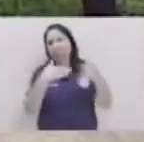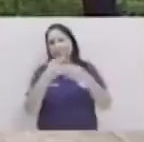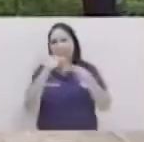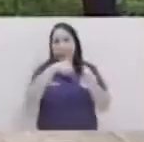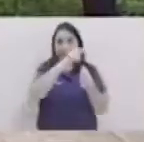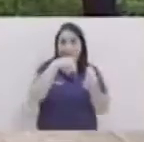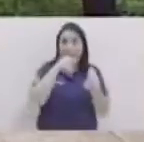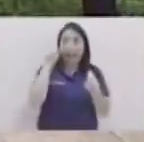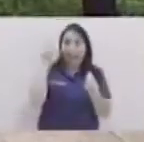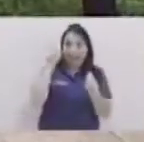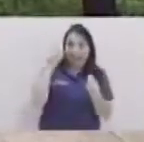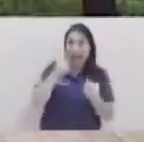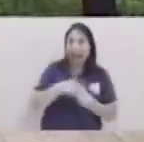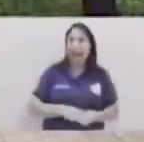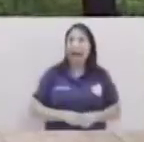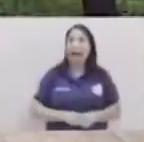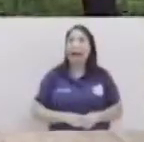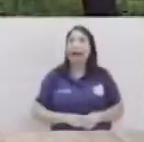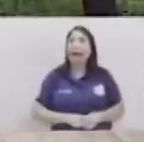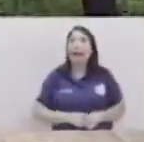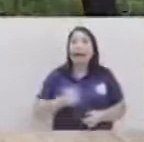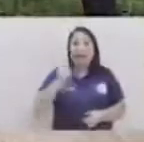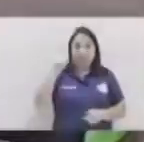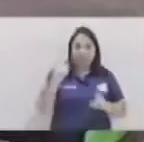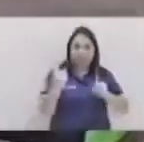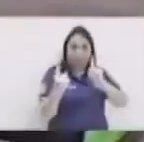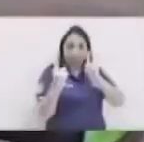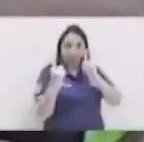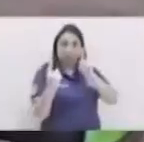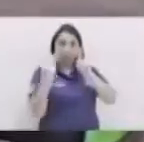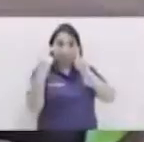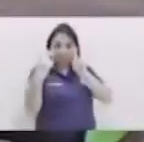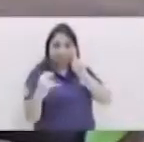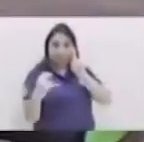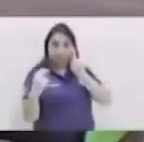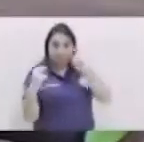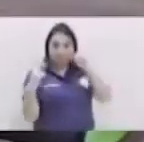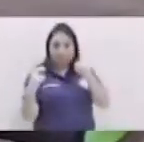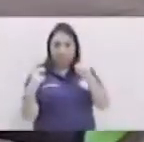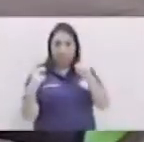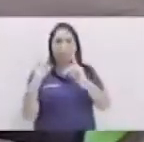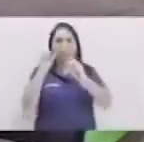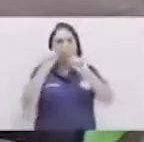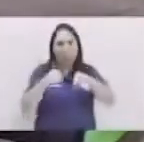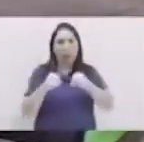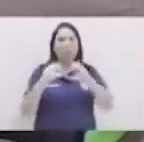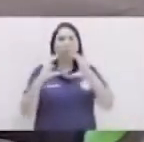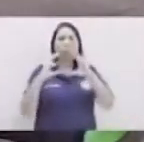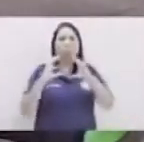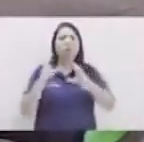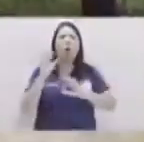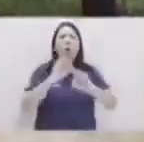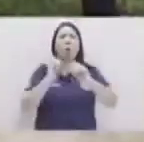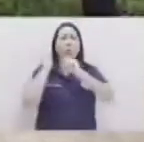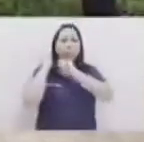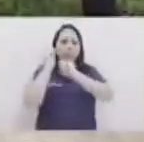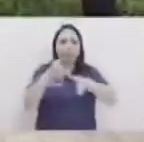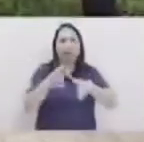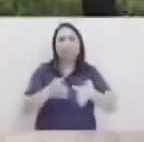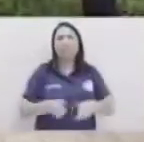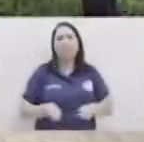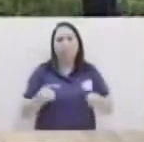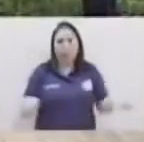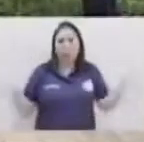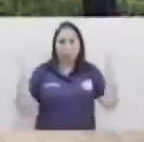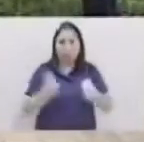de en medio va a simular que es la net. Si no tengo, puedo utilizar un lazo, una pita, simulando una net. El